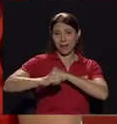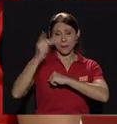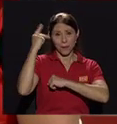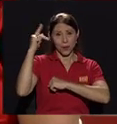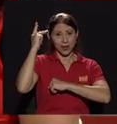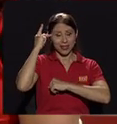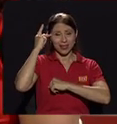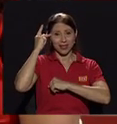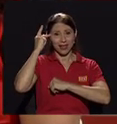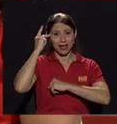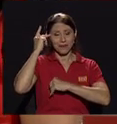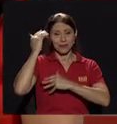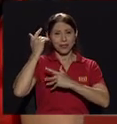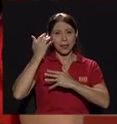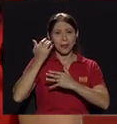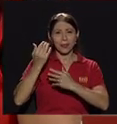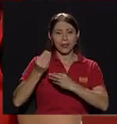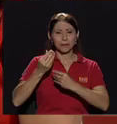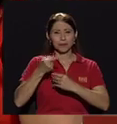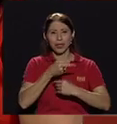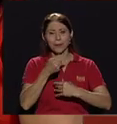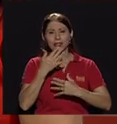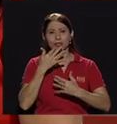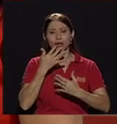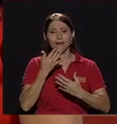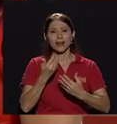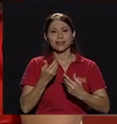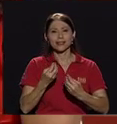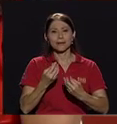de que mencionabas,